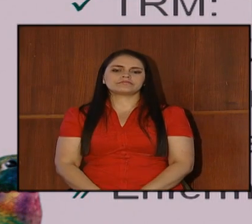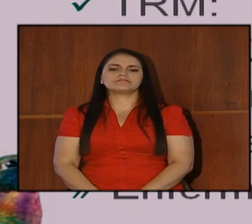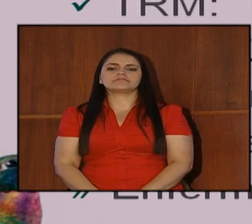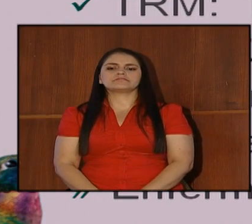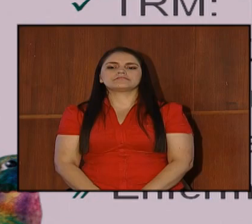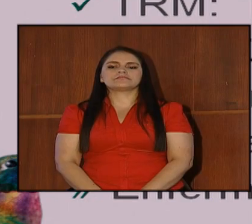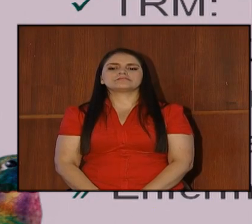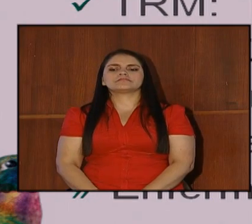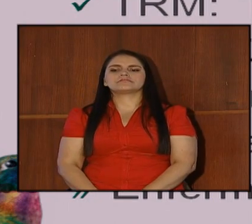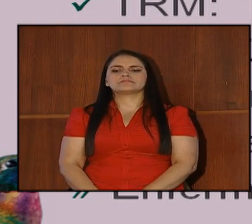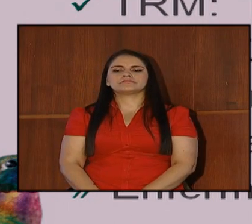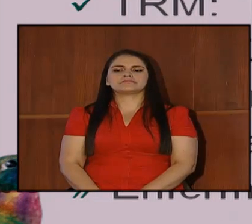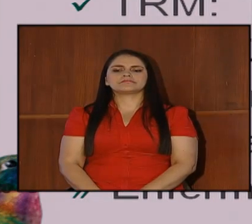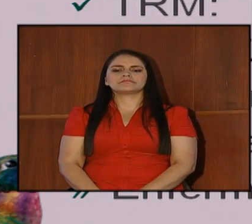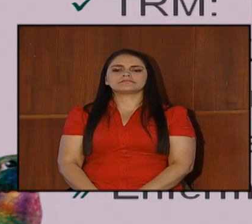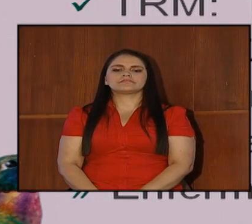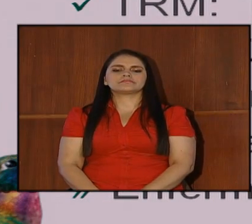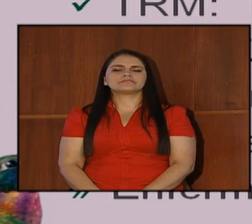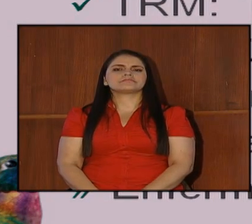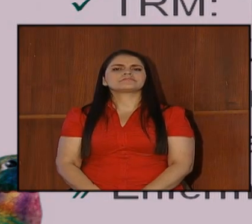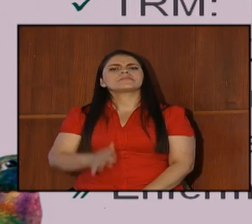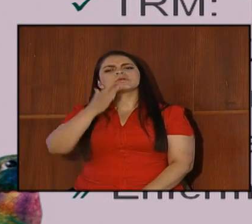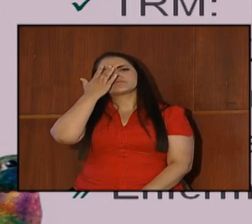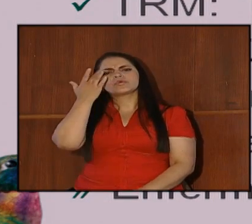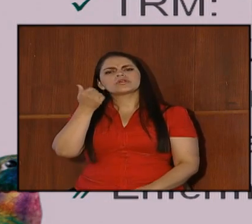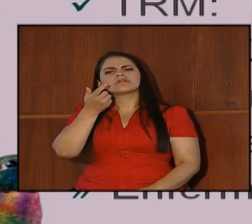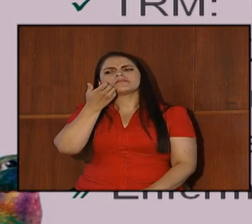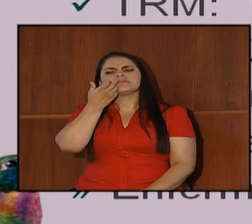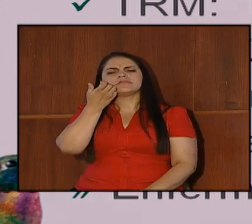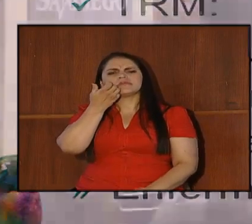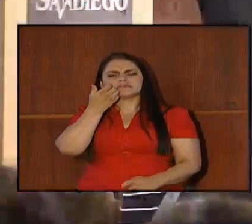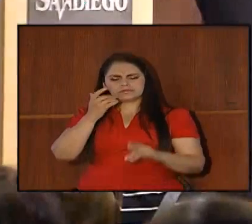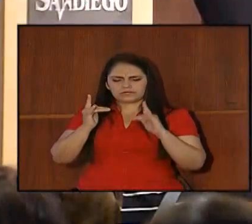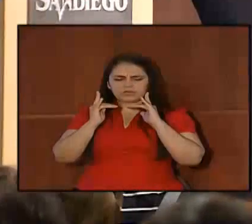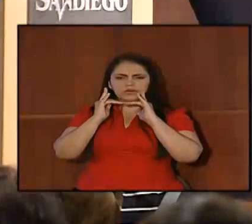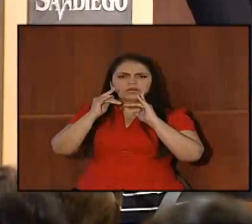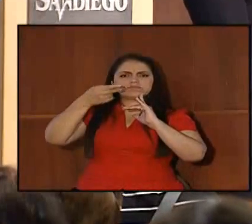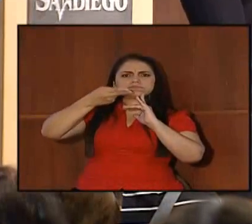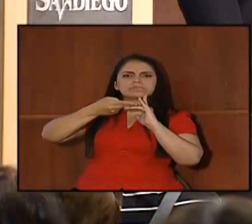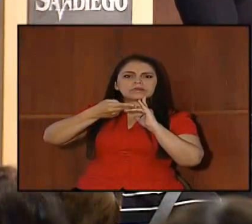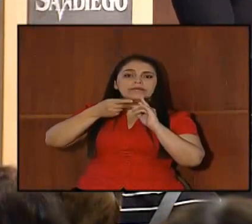¿Qué causa que una persona esté postrada? Un accidente de